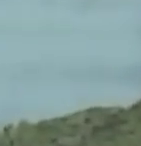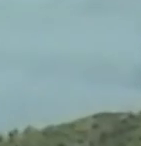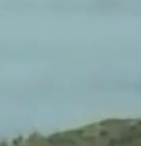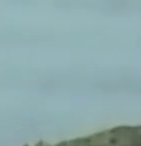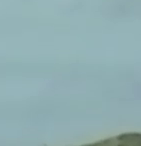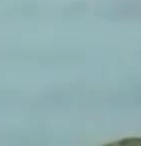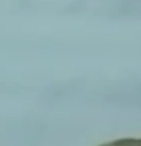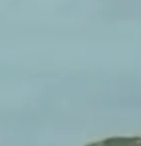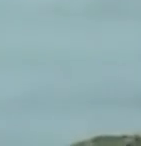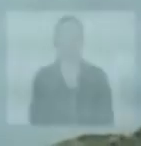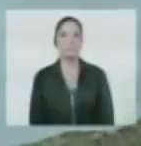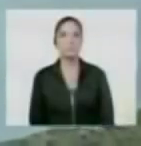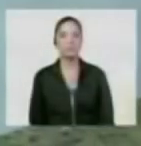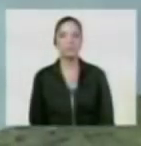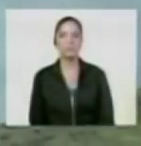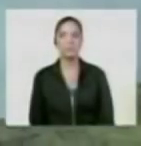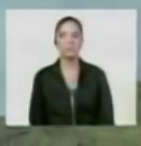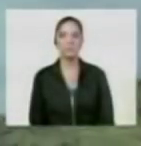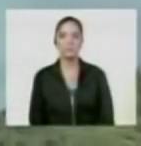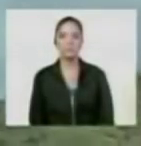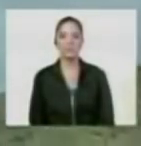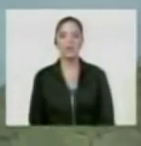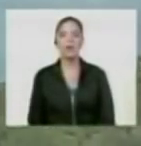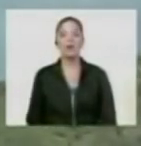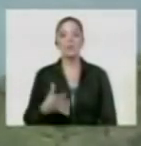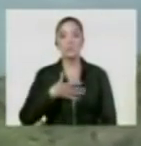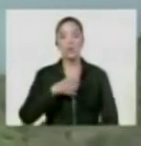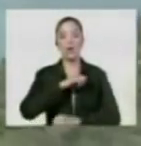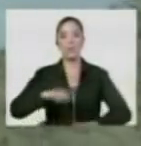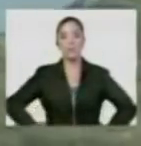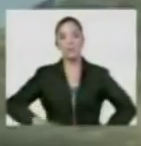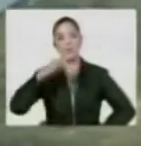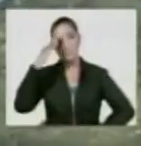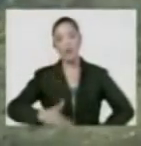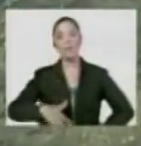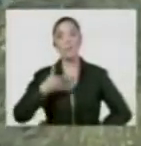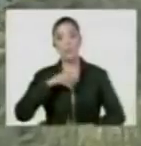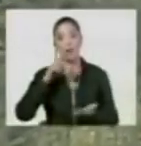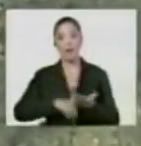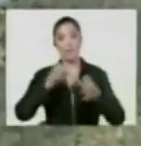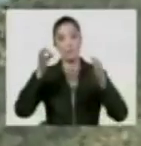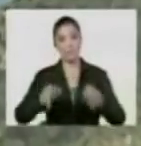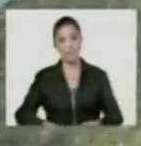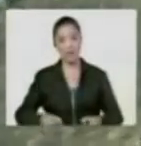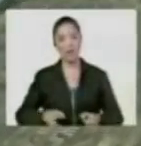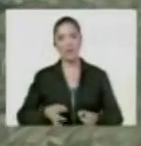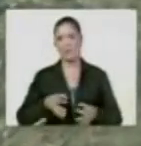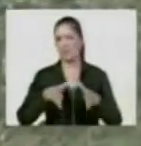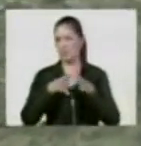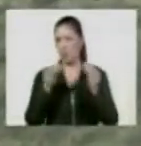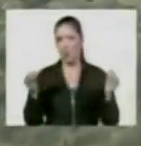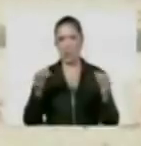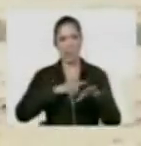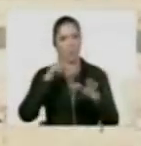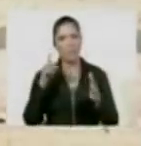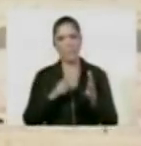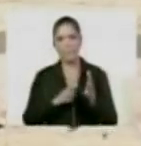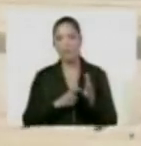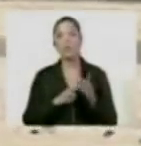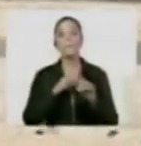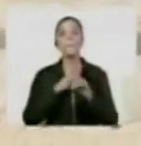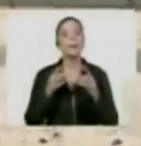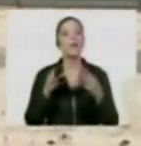tácticas de empleo de nuestra Fuerza Armada, van a garantizar su accionar conjunto de manera flexible, de